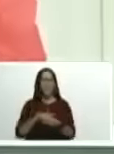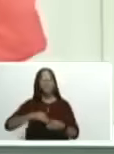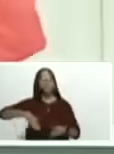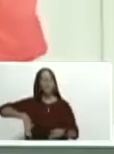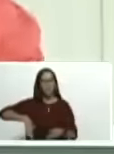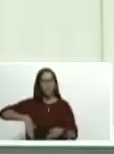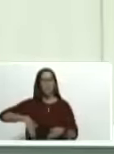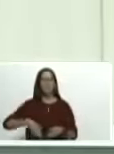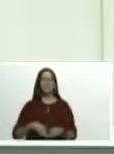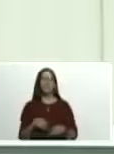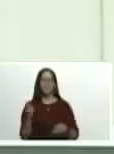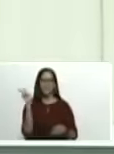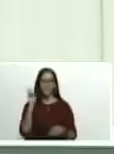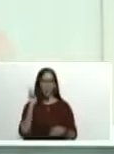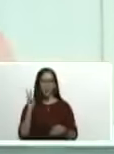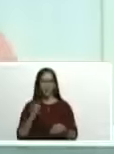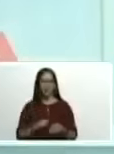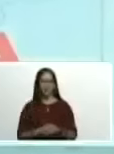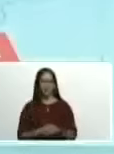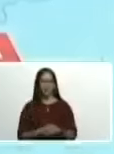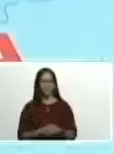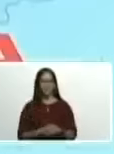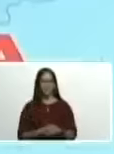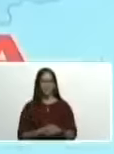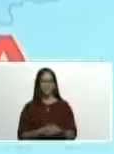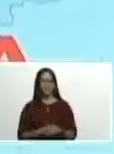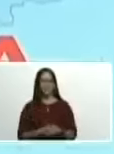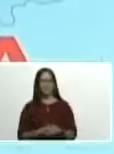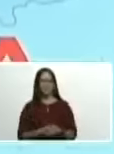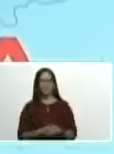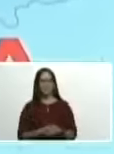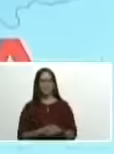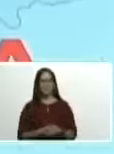Guayana Esequiba venezolana.